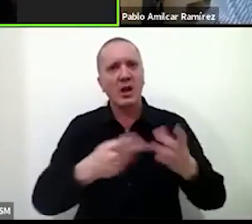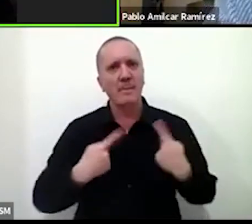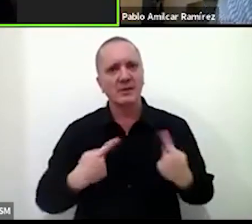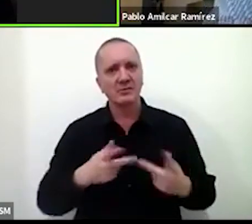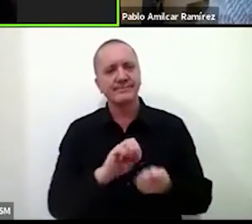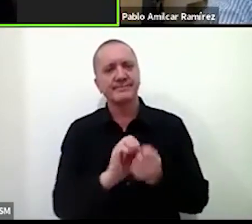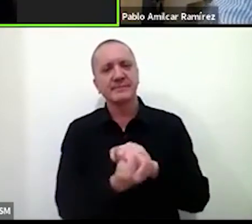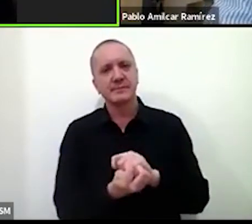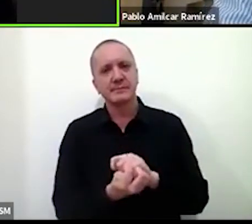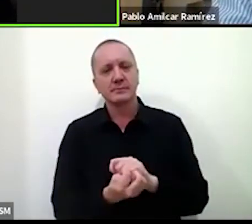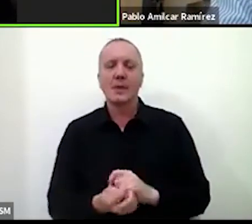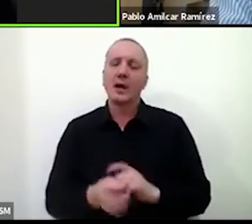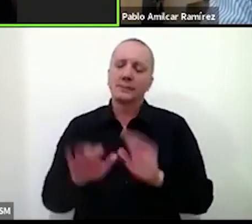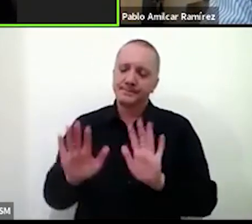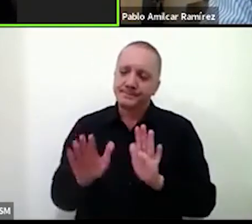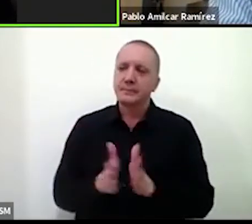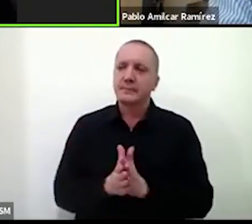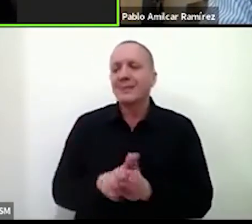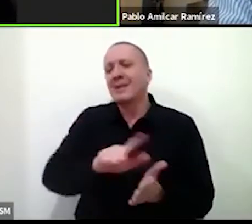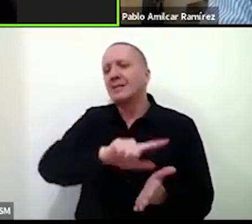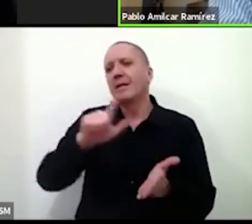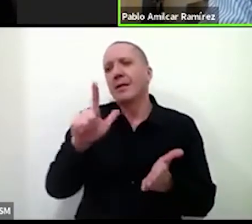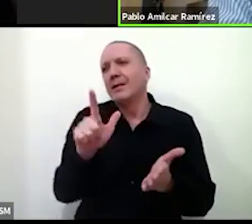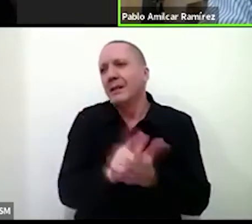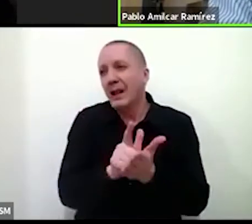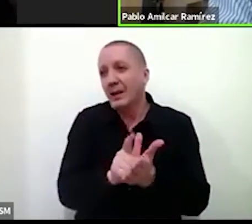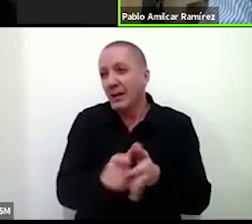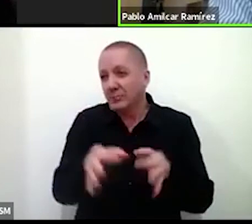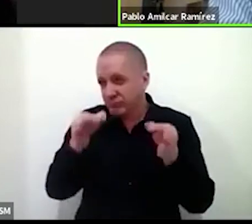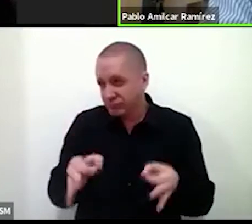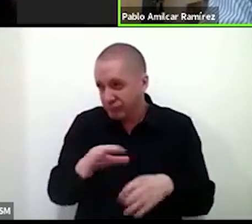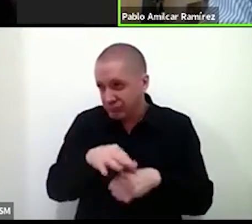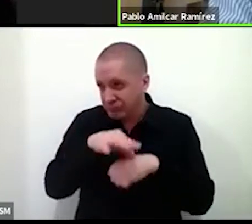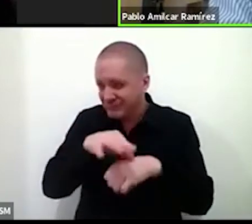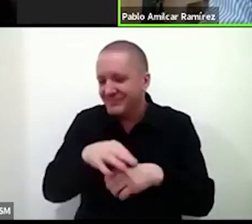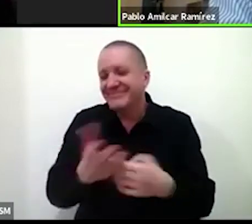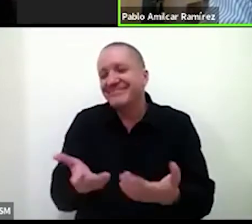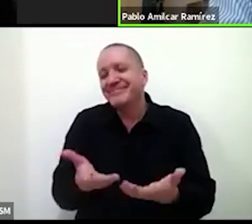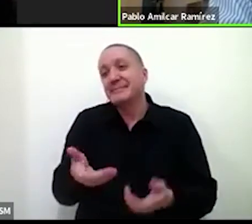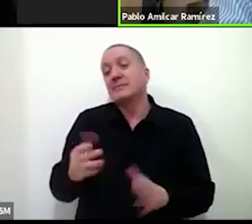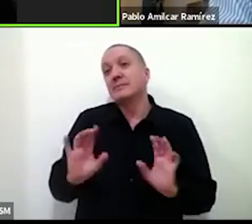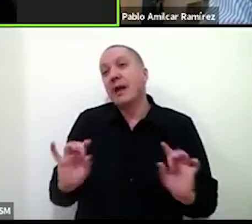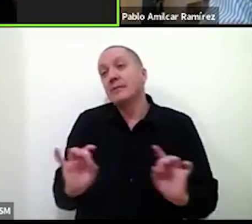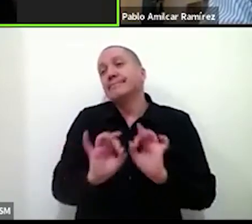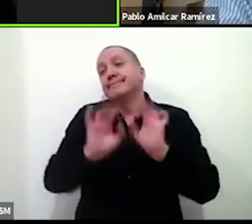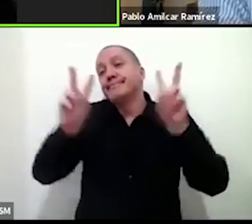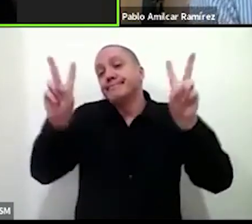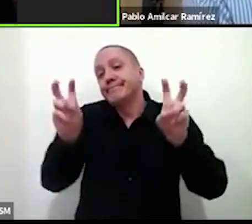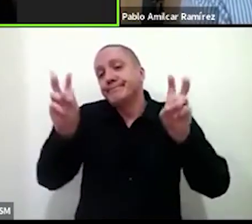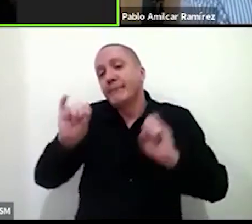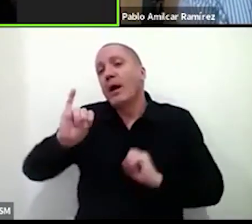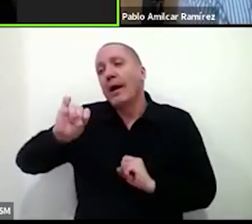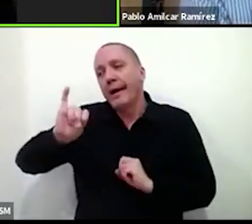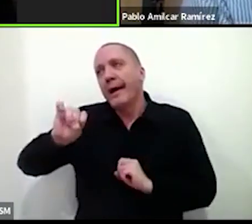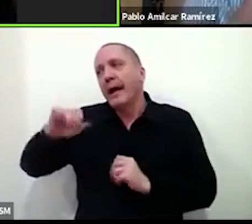Bueno, la ley de identidad de género sabemos que no es aplicada, o sea, la implementación se suponía que llegaba y que eso iba a